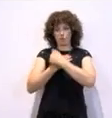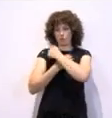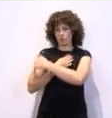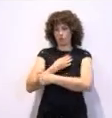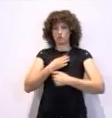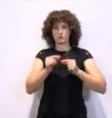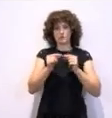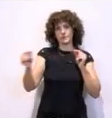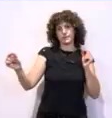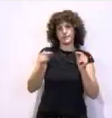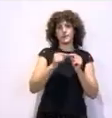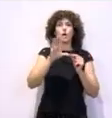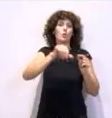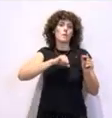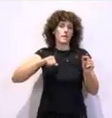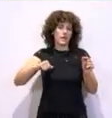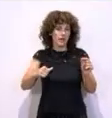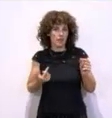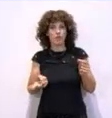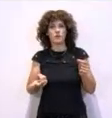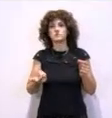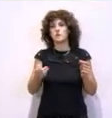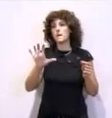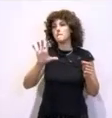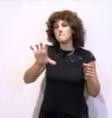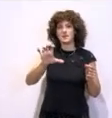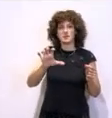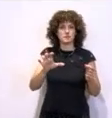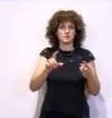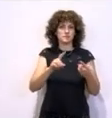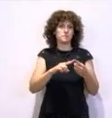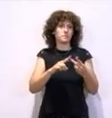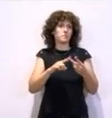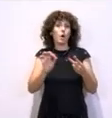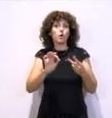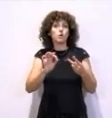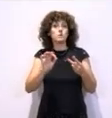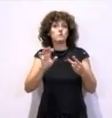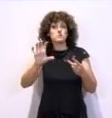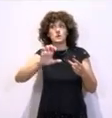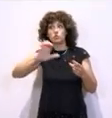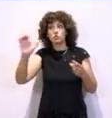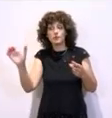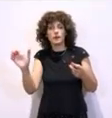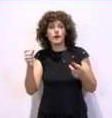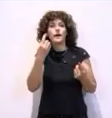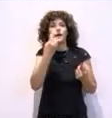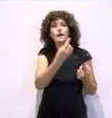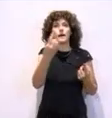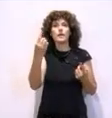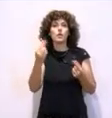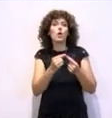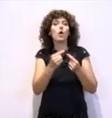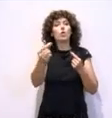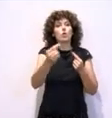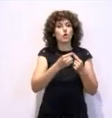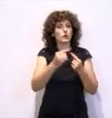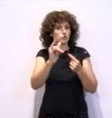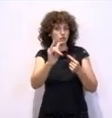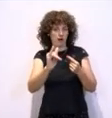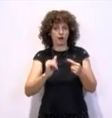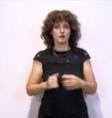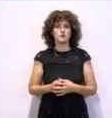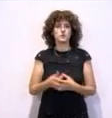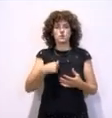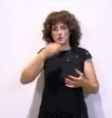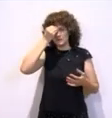brazos de una comunidad autónoma, los brazos de un país, los brazos de una comunidad europea, es decir, cada uno tiene su longitud de brazos. Y pienso que en ese